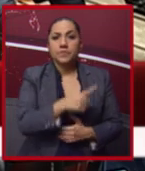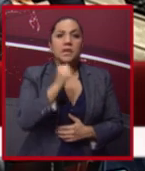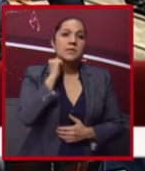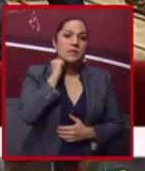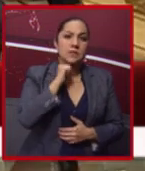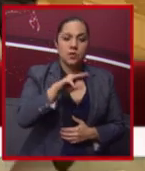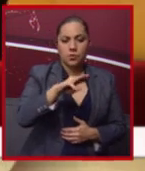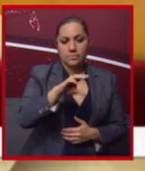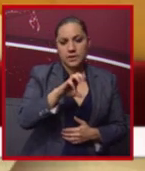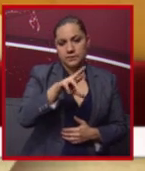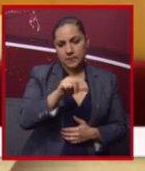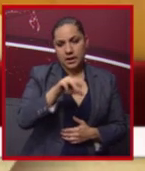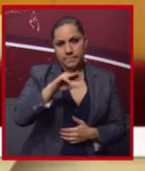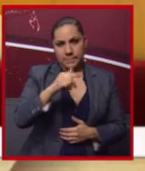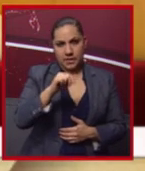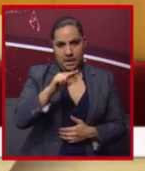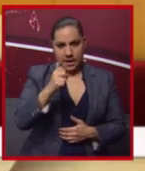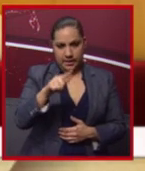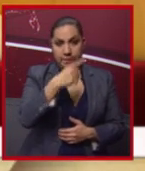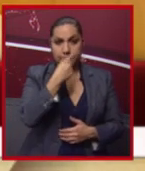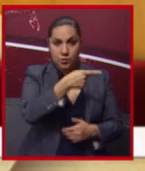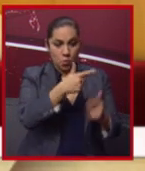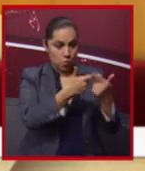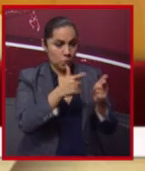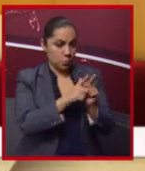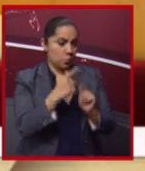para su grupo parlamentario es de importancia el respeto a la